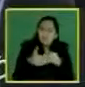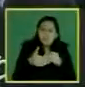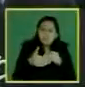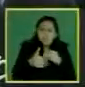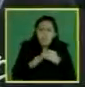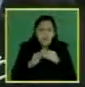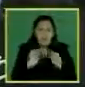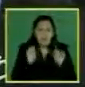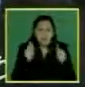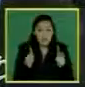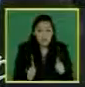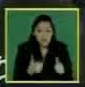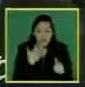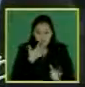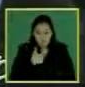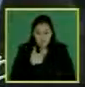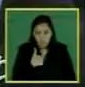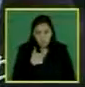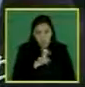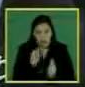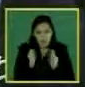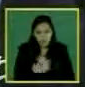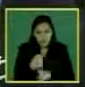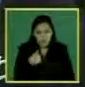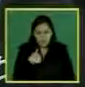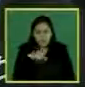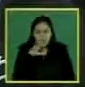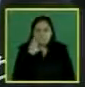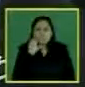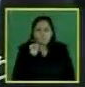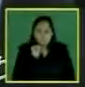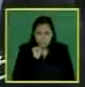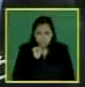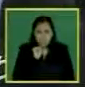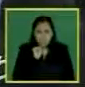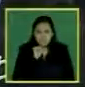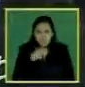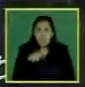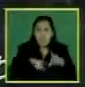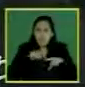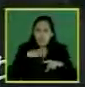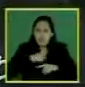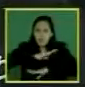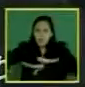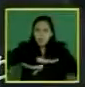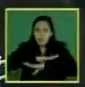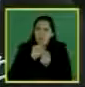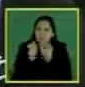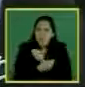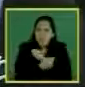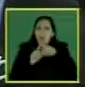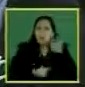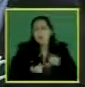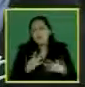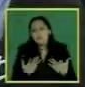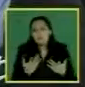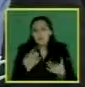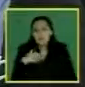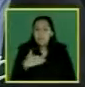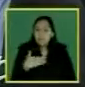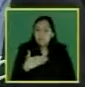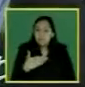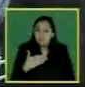que uno tiene que cambiarse a sí mismo, convencerse racionalmente de que tiene que cambiar su conducta en algunos elementos. Después para poder